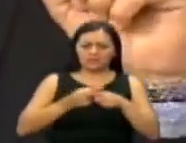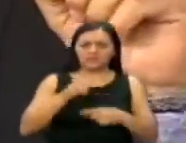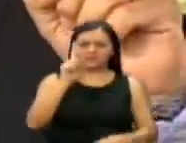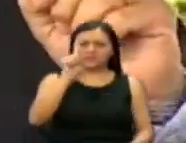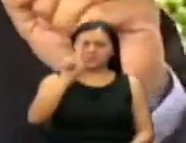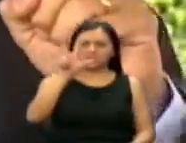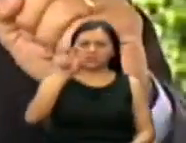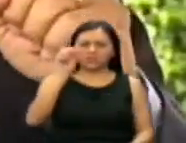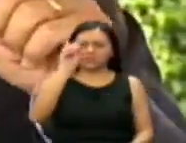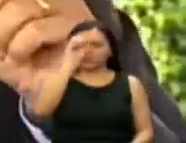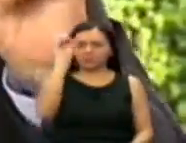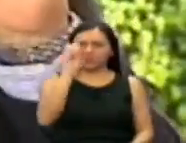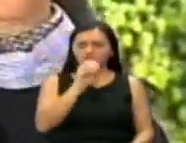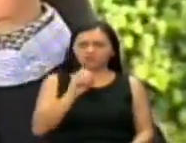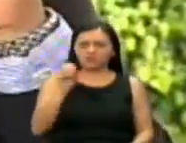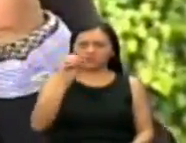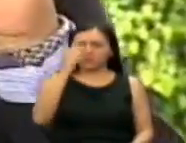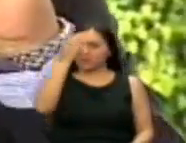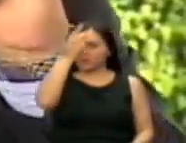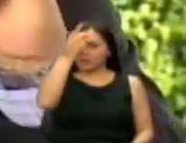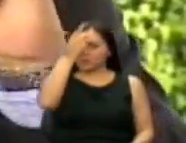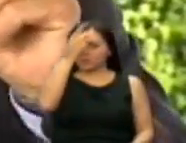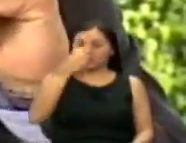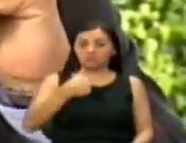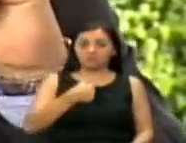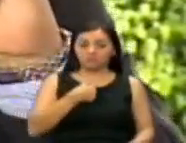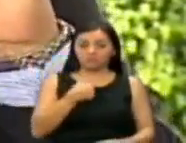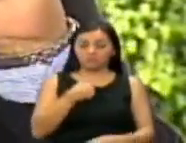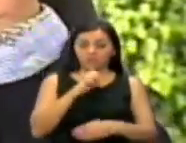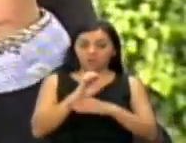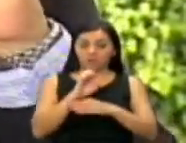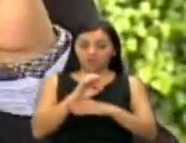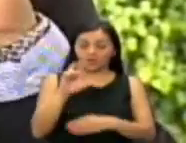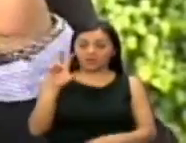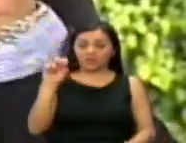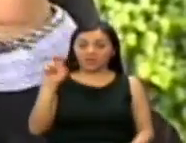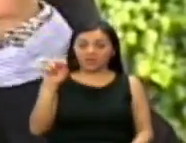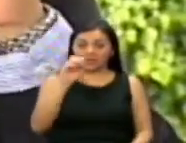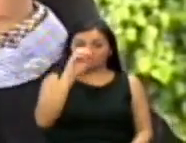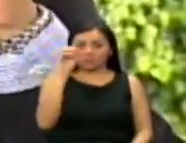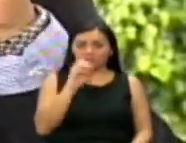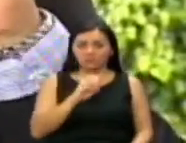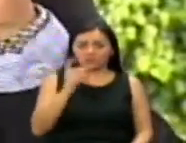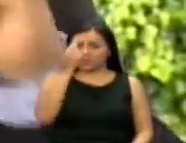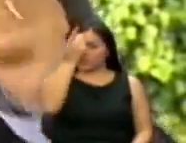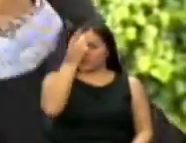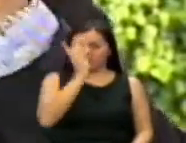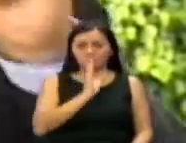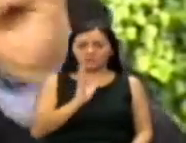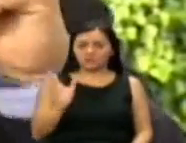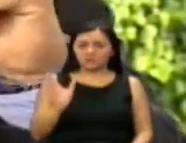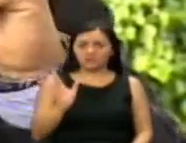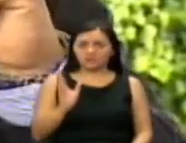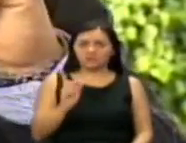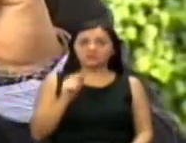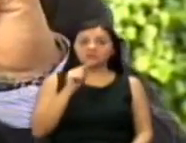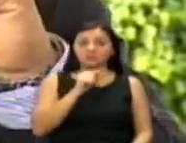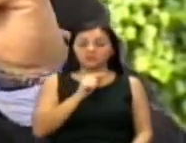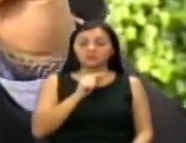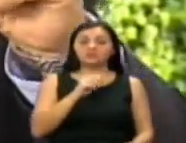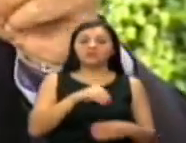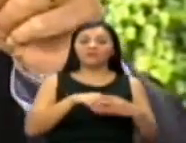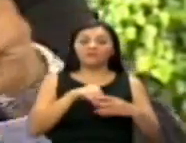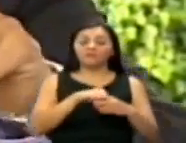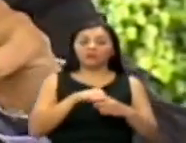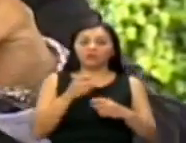depende cómo la contabilice. Porque si la contabilizamos de acuerdo a la metodología del Fondo Monetario, que es la correcta, esa